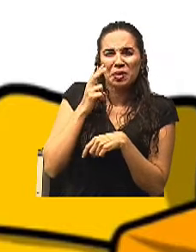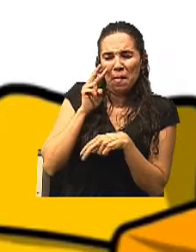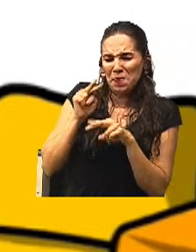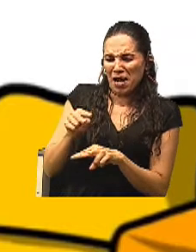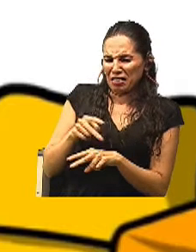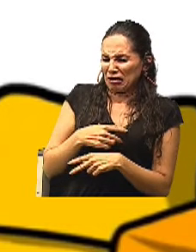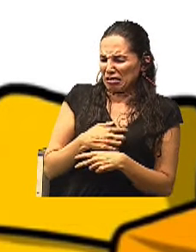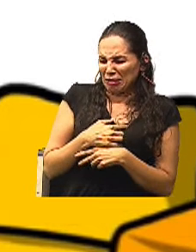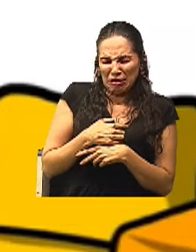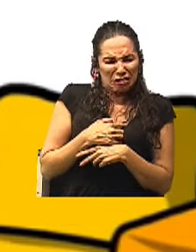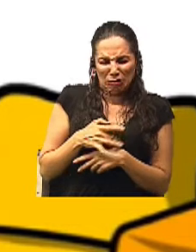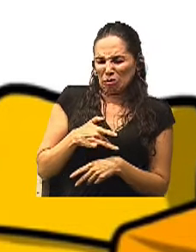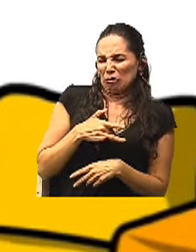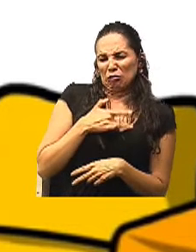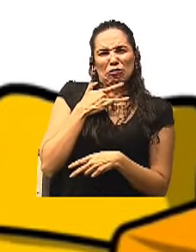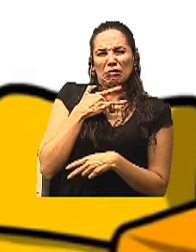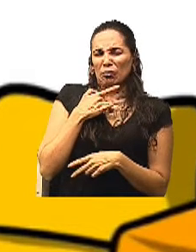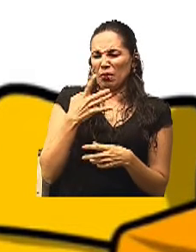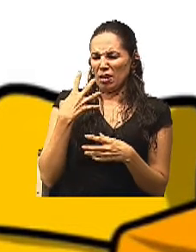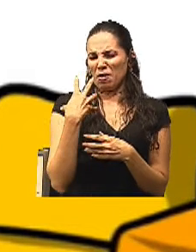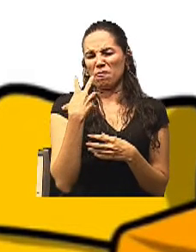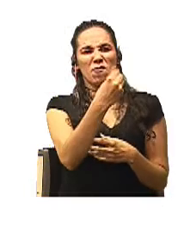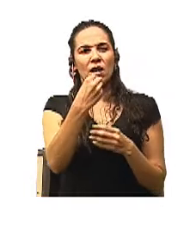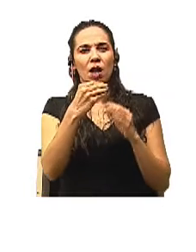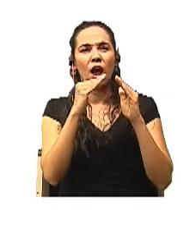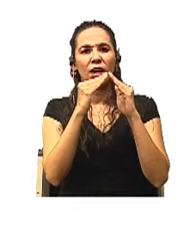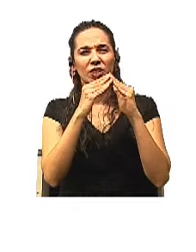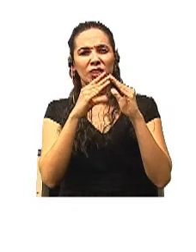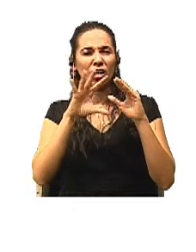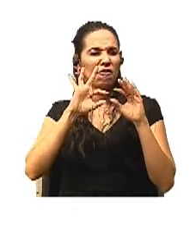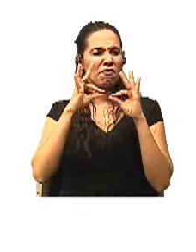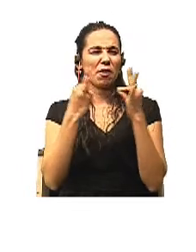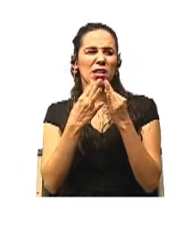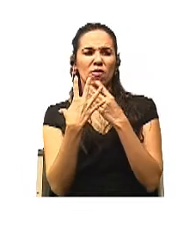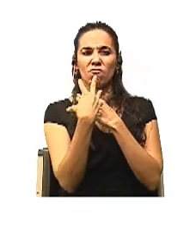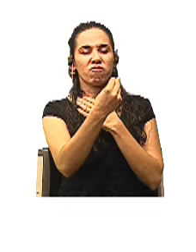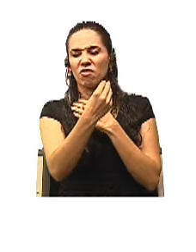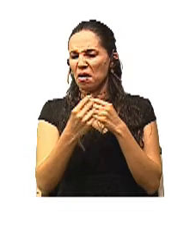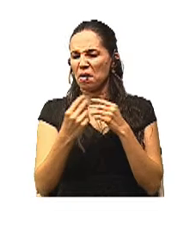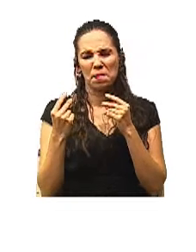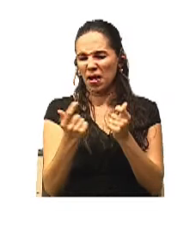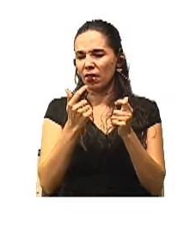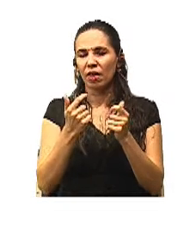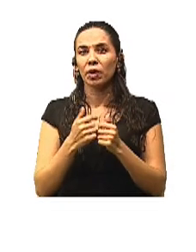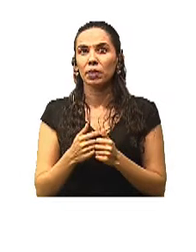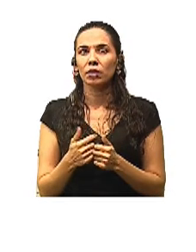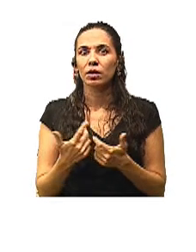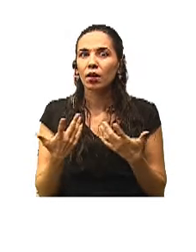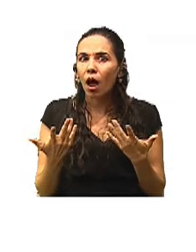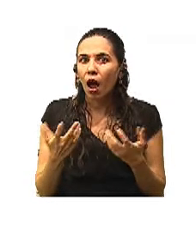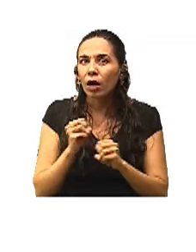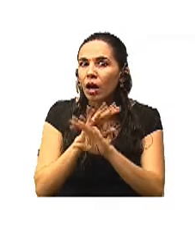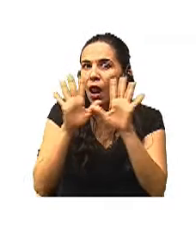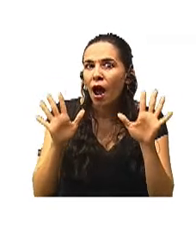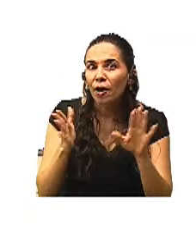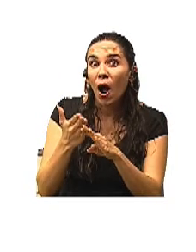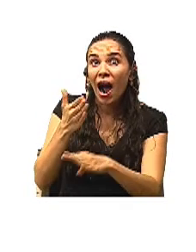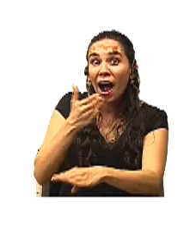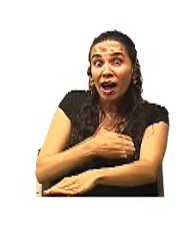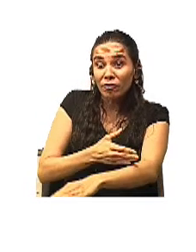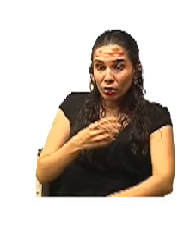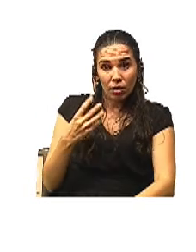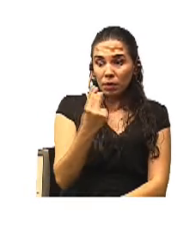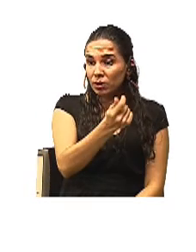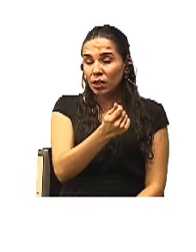indignan muchísimo y deciden marcharse de la casa de la familia Samsa inmediatamente. Claro, pero antes de marcharse,